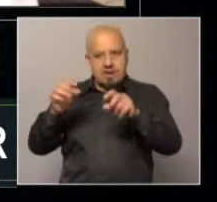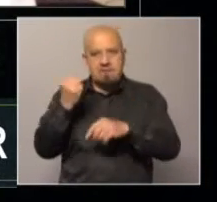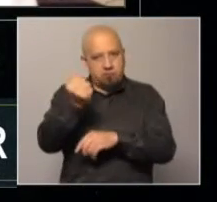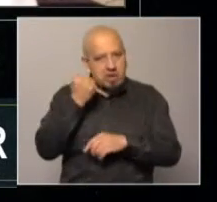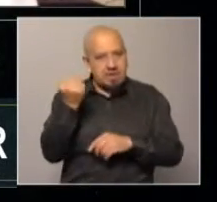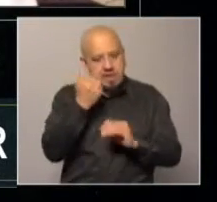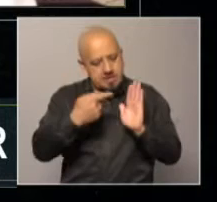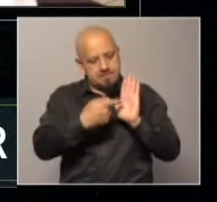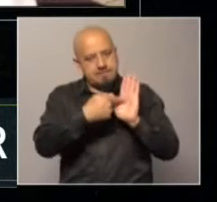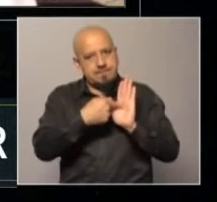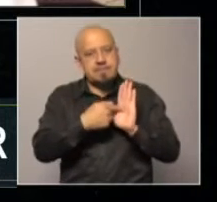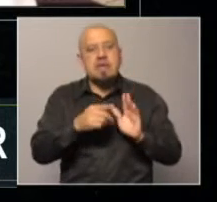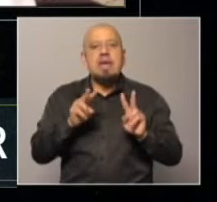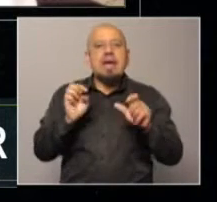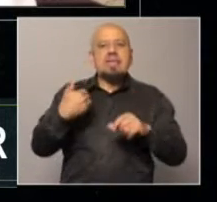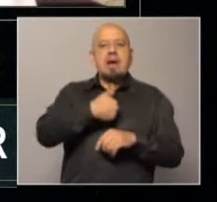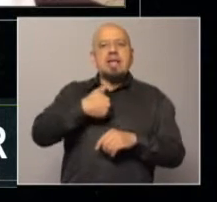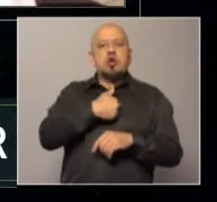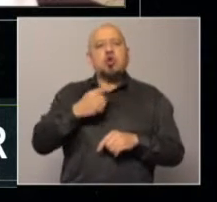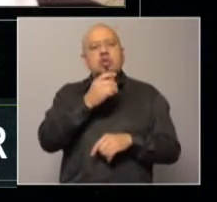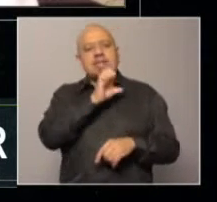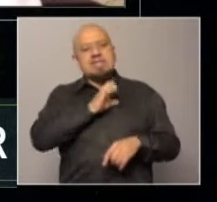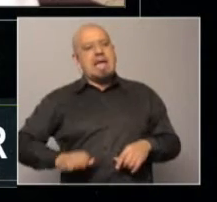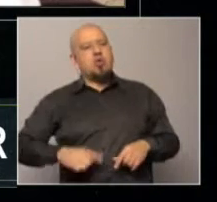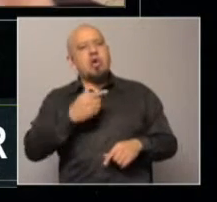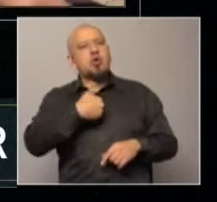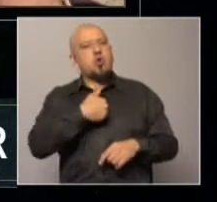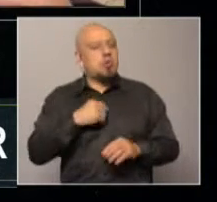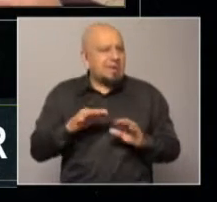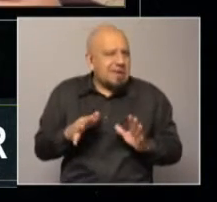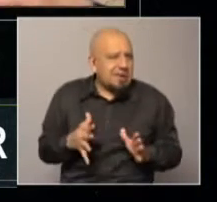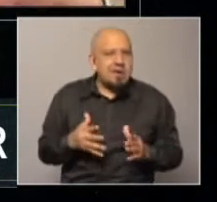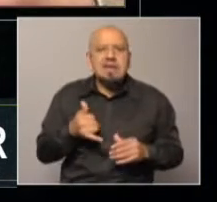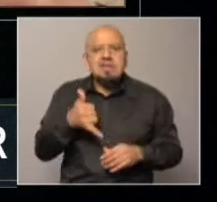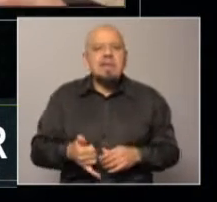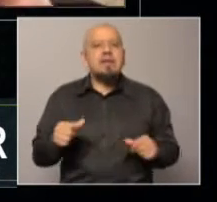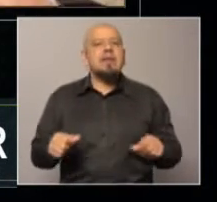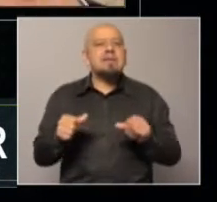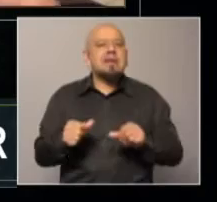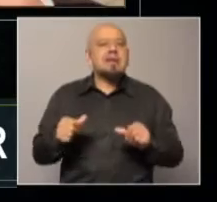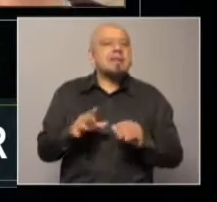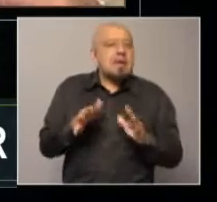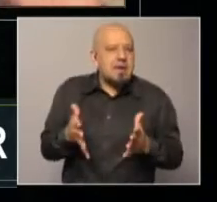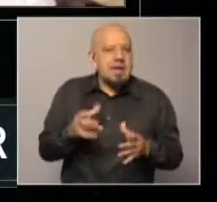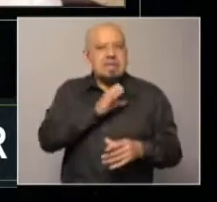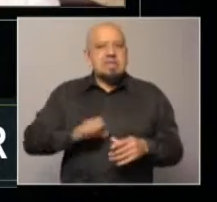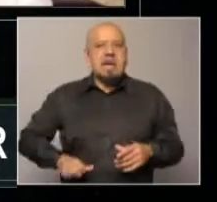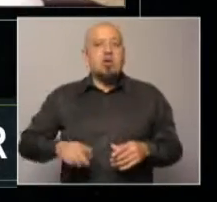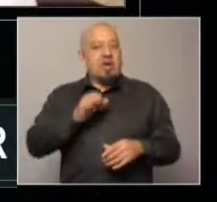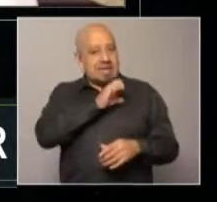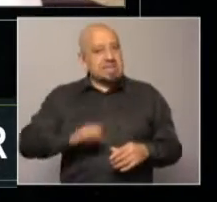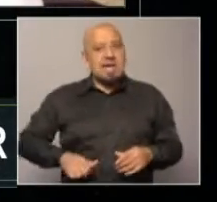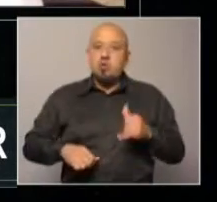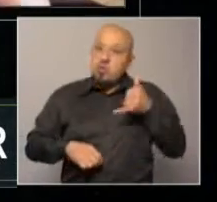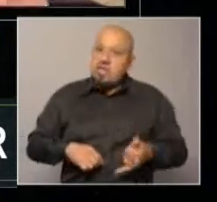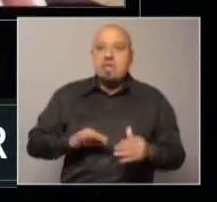el tema del rol del Estado. Es decir, tener un Estado capaz de fiscalizar, por